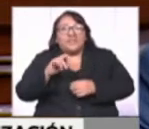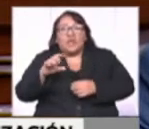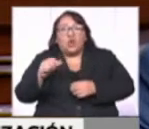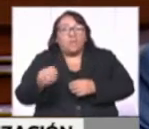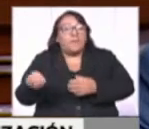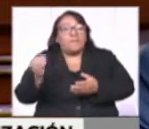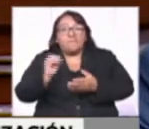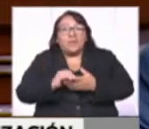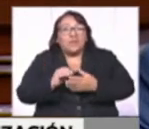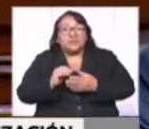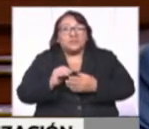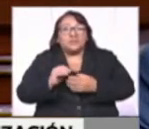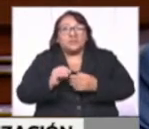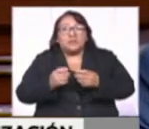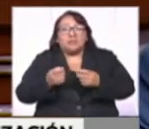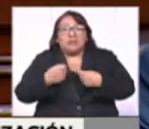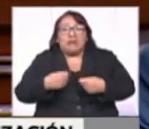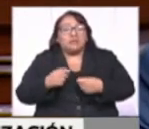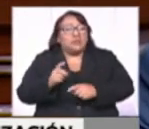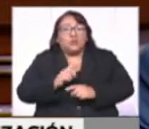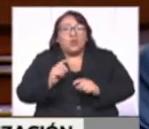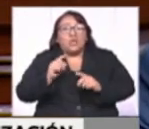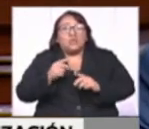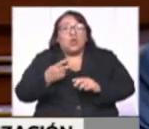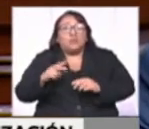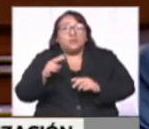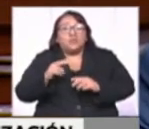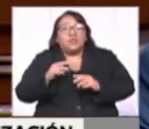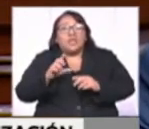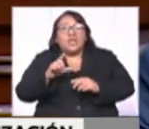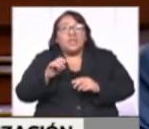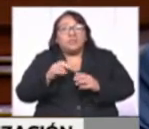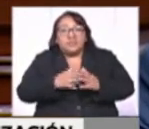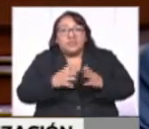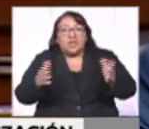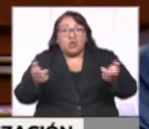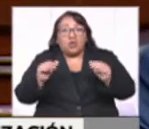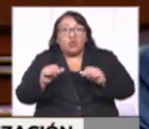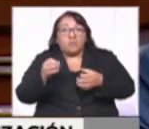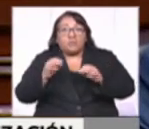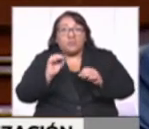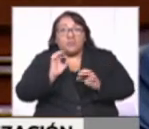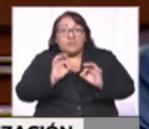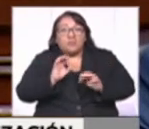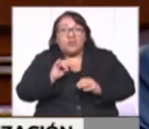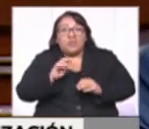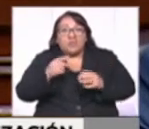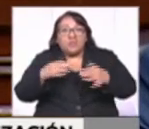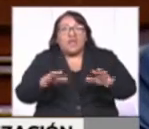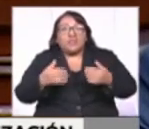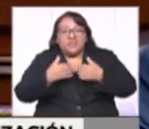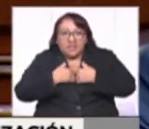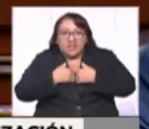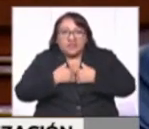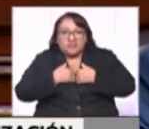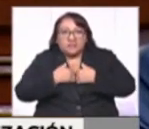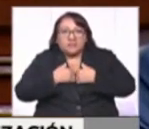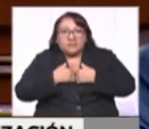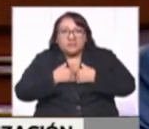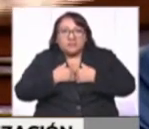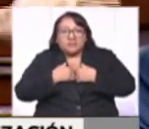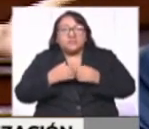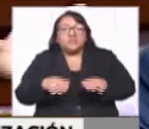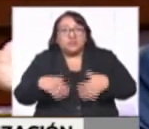un desembolso mayor, es simplemente aumentar el límite para que con el presupuesto que Indecopi ya tiene se